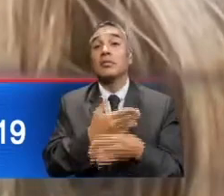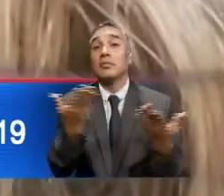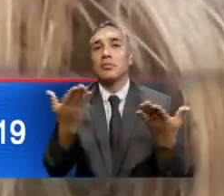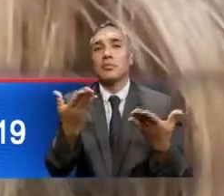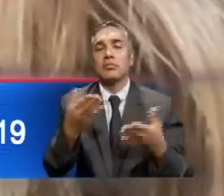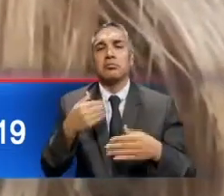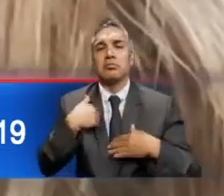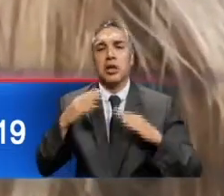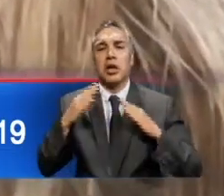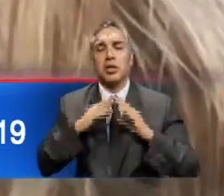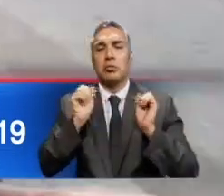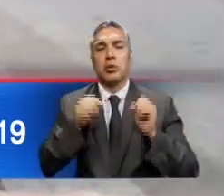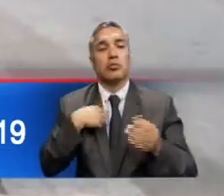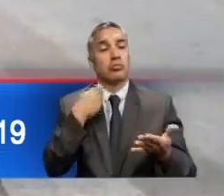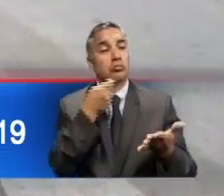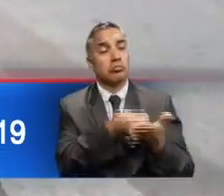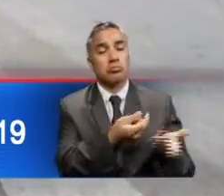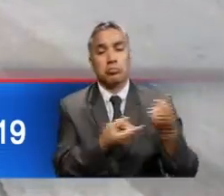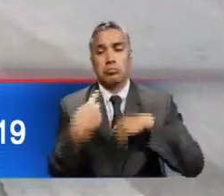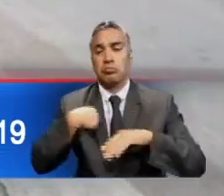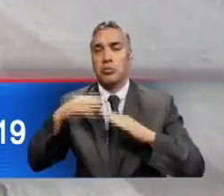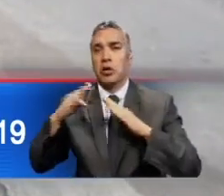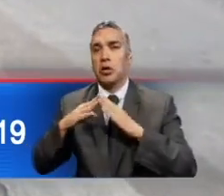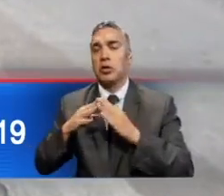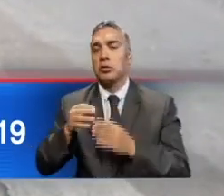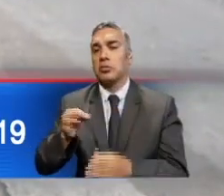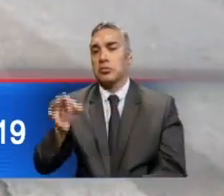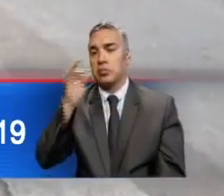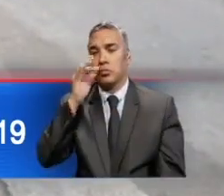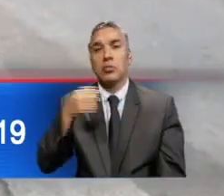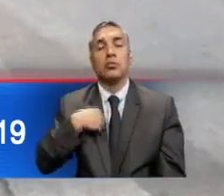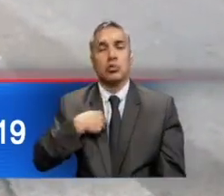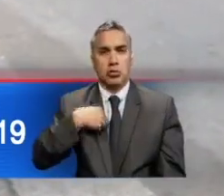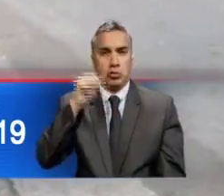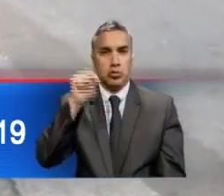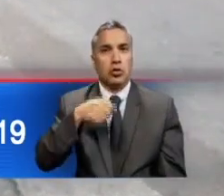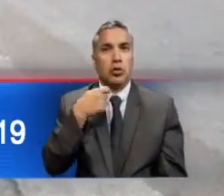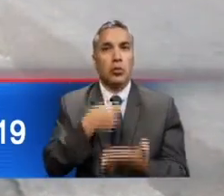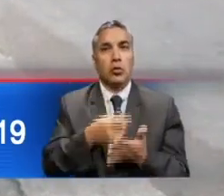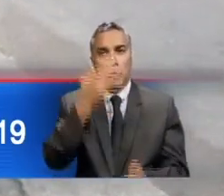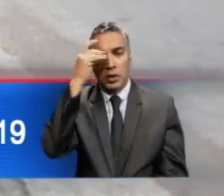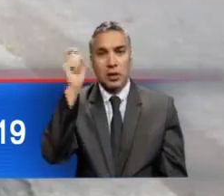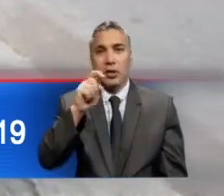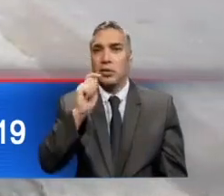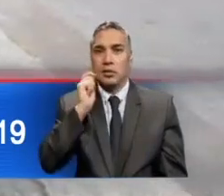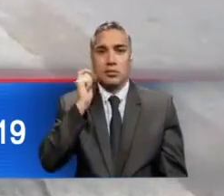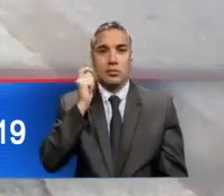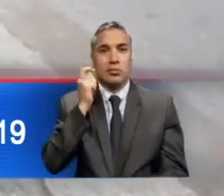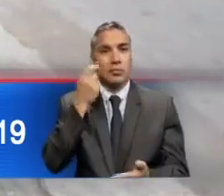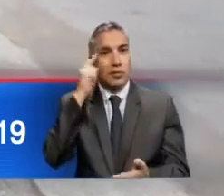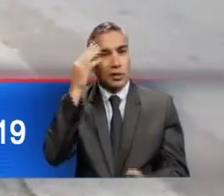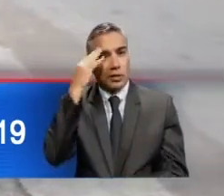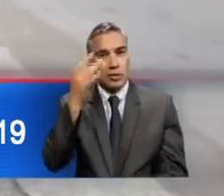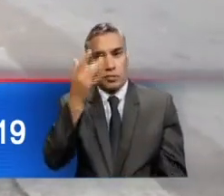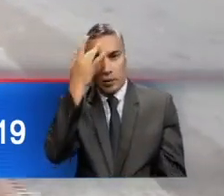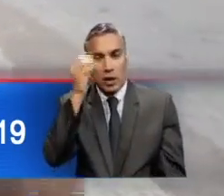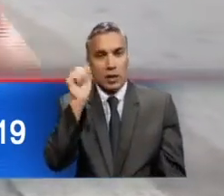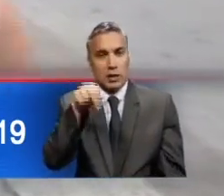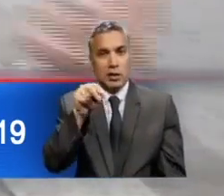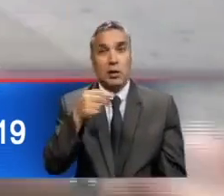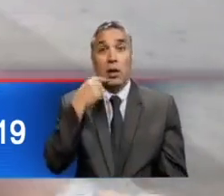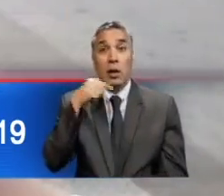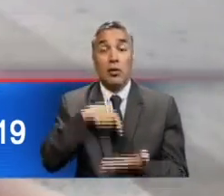la comodidad de su casa. Yo sí compraría porque es necesario saber si es que tengo o no ese problema, porque si yo lo tengo,